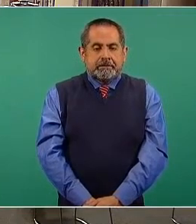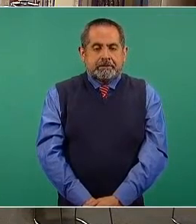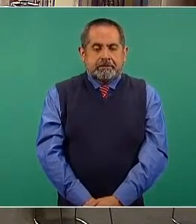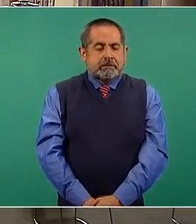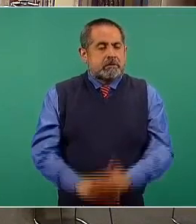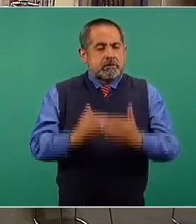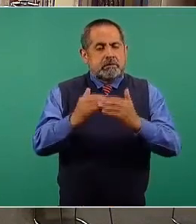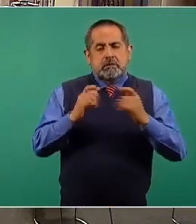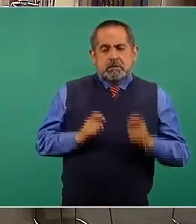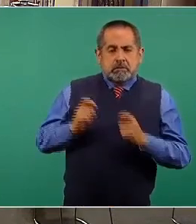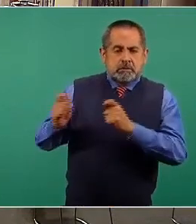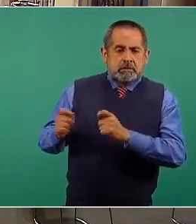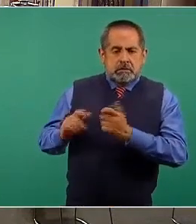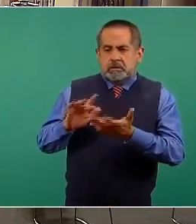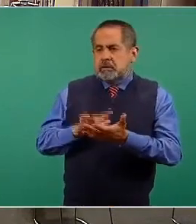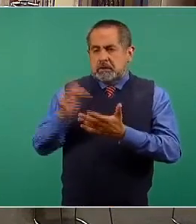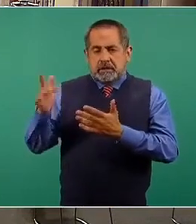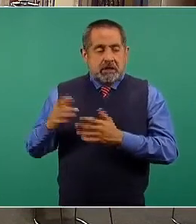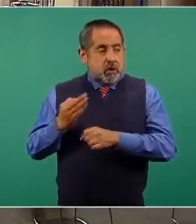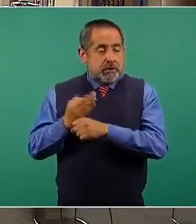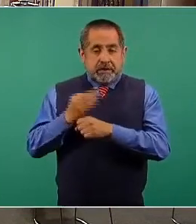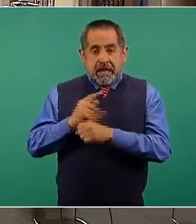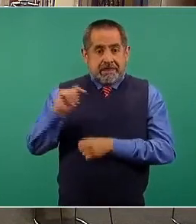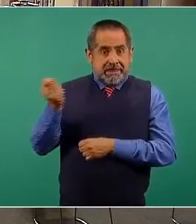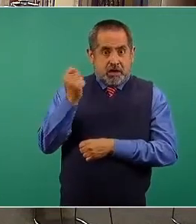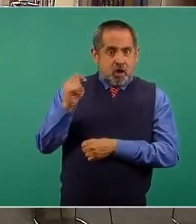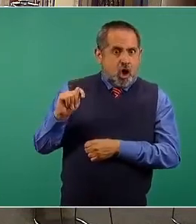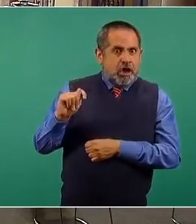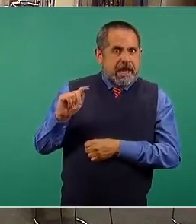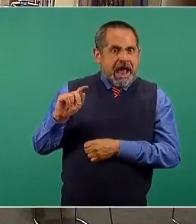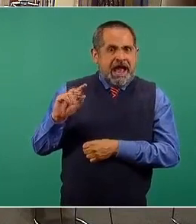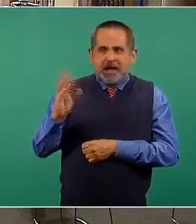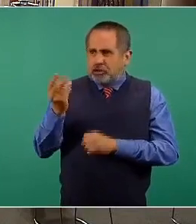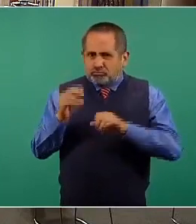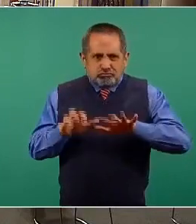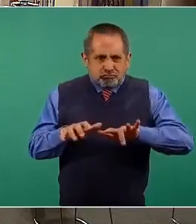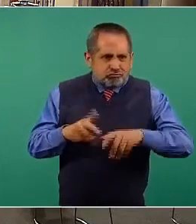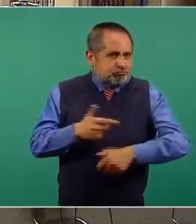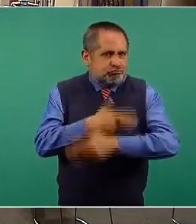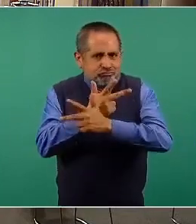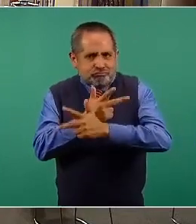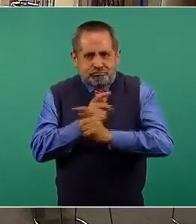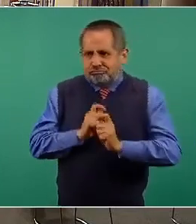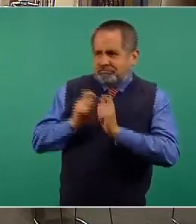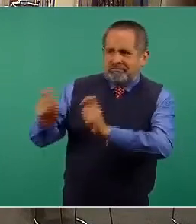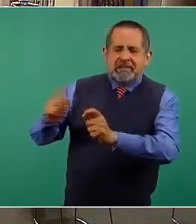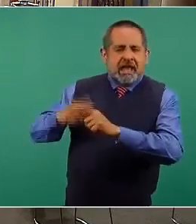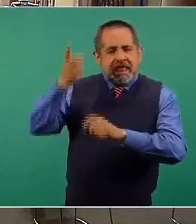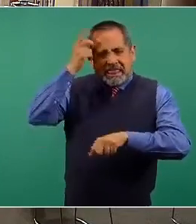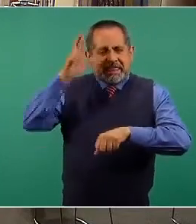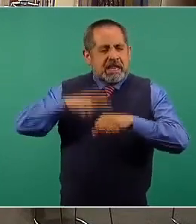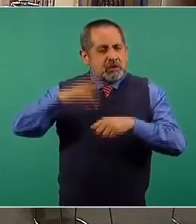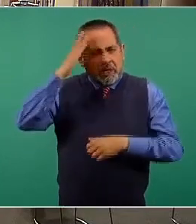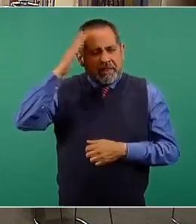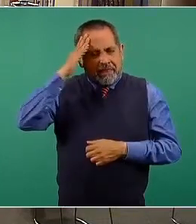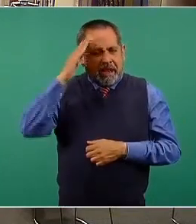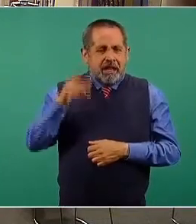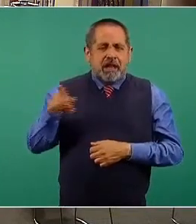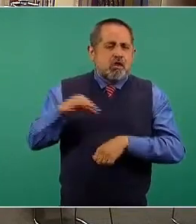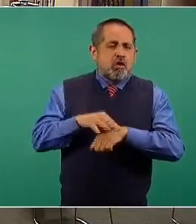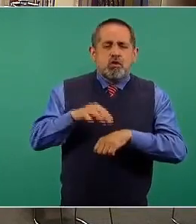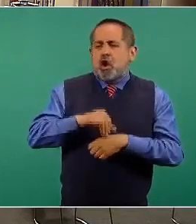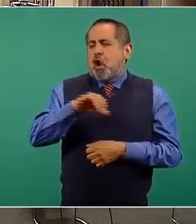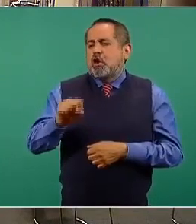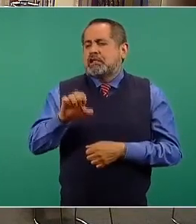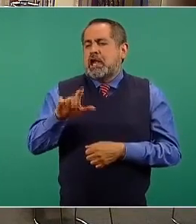A continuación, y gracias a esta tecnología digital, le pasaremos el uso de la voz al director general de epidemiología, al doctor